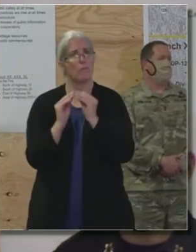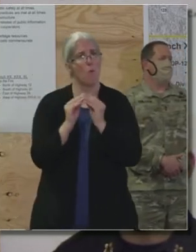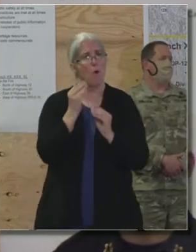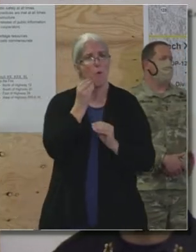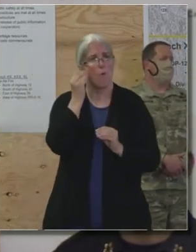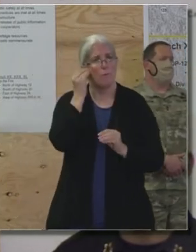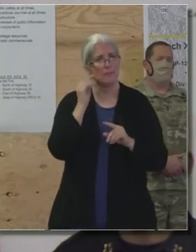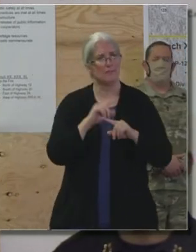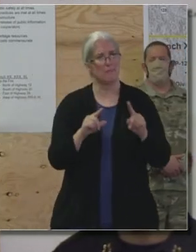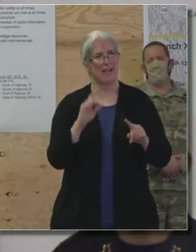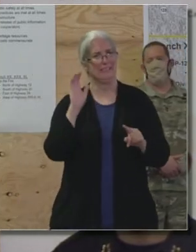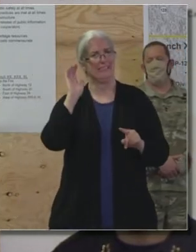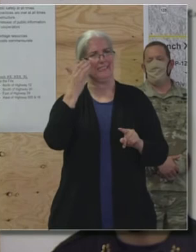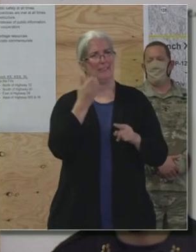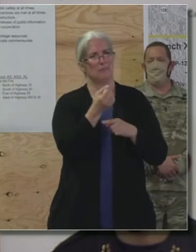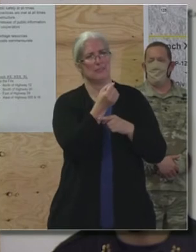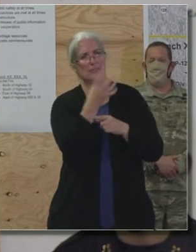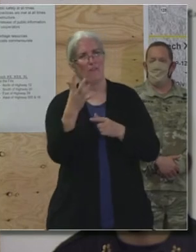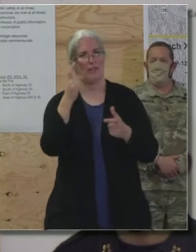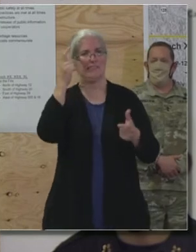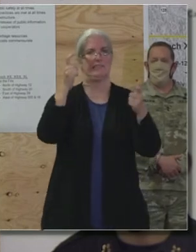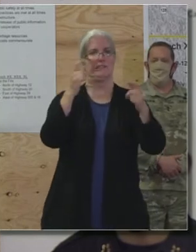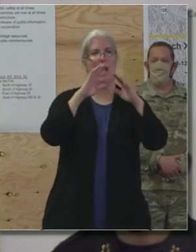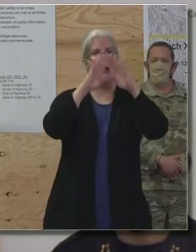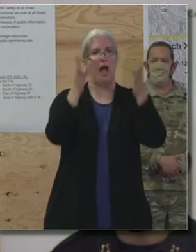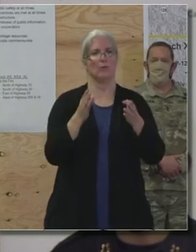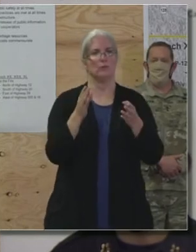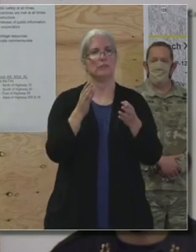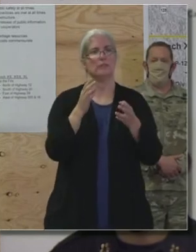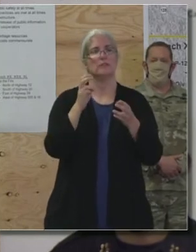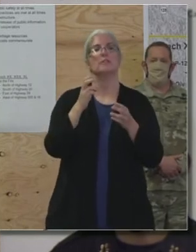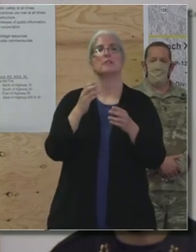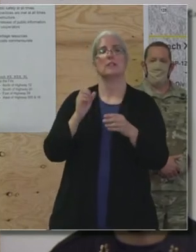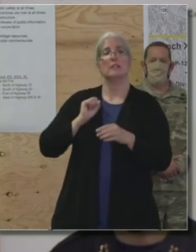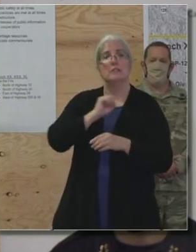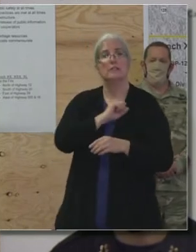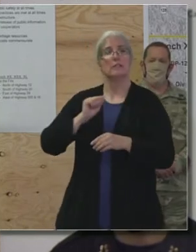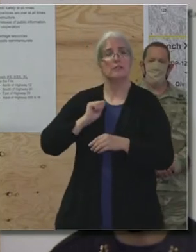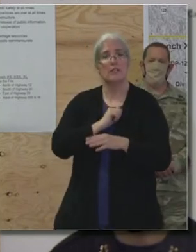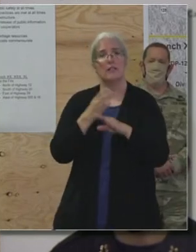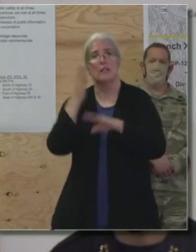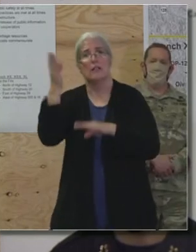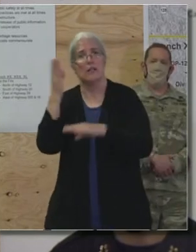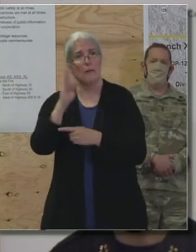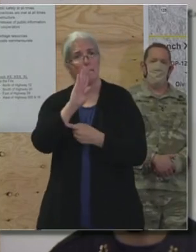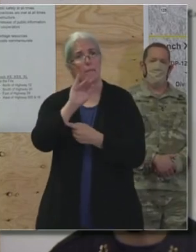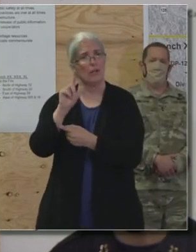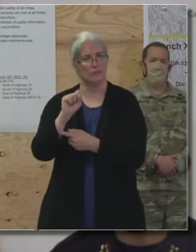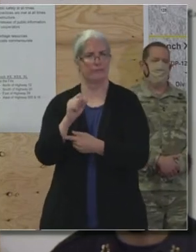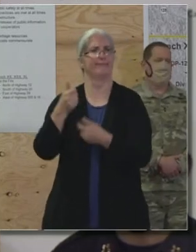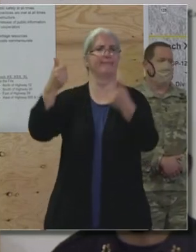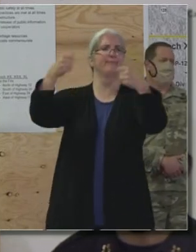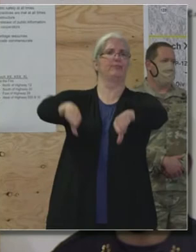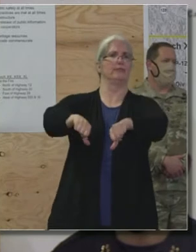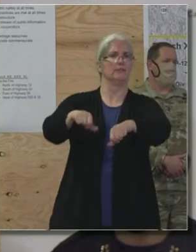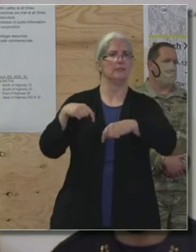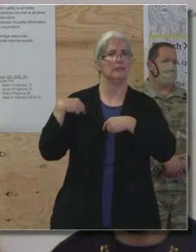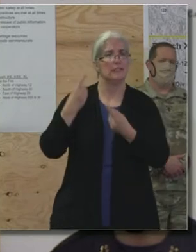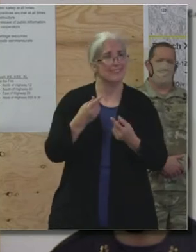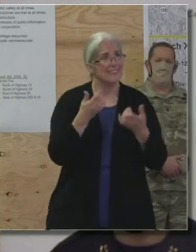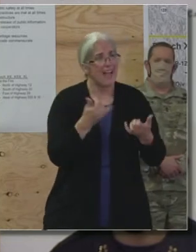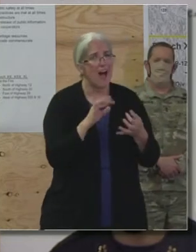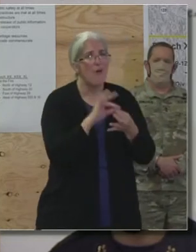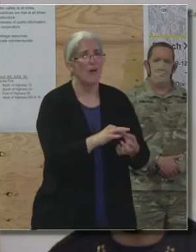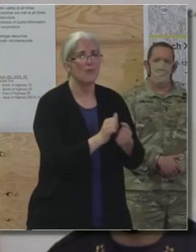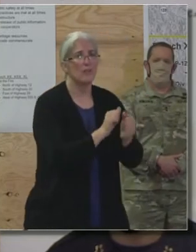proyectos han fallecido en recientes en semanas en la pandemia puede ser menos prioridad la